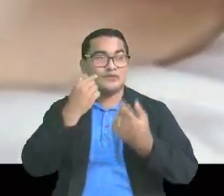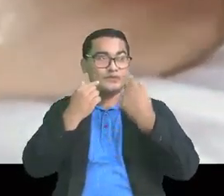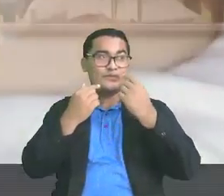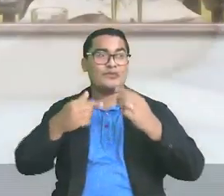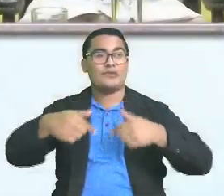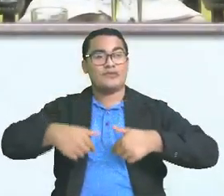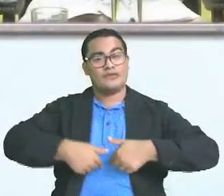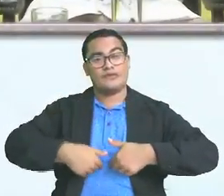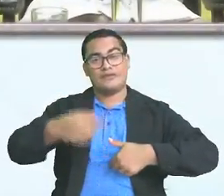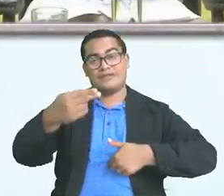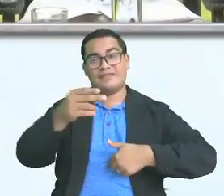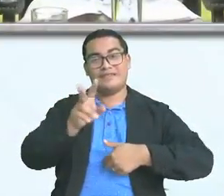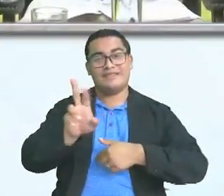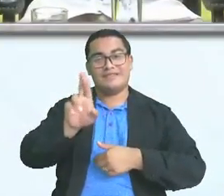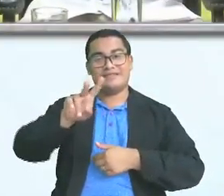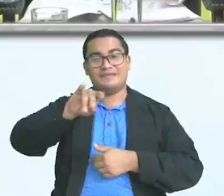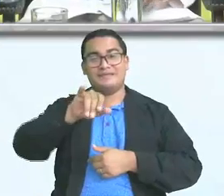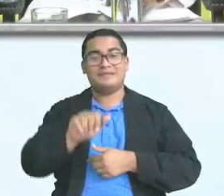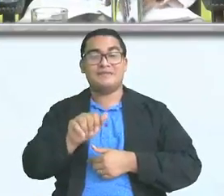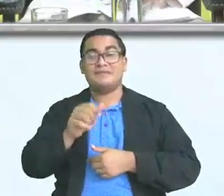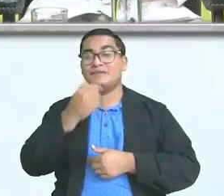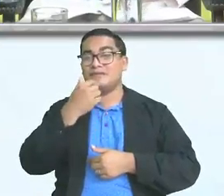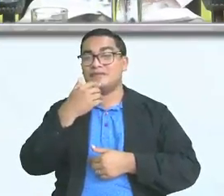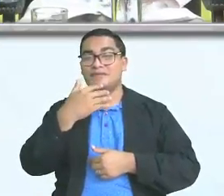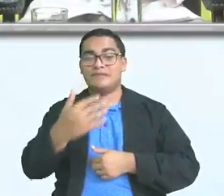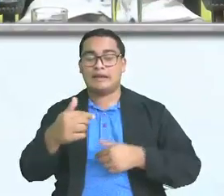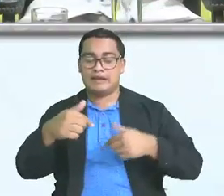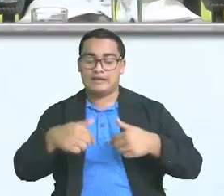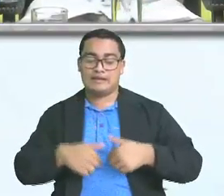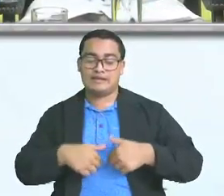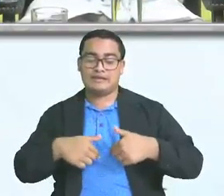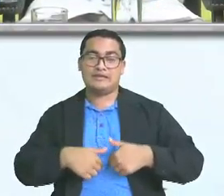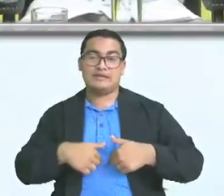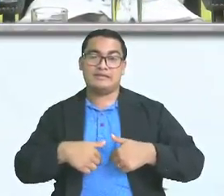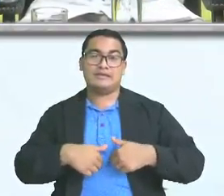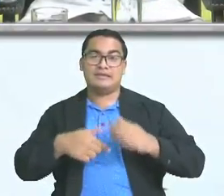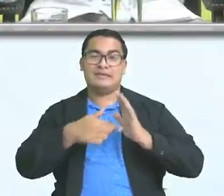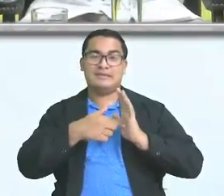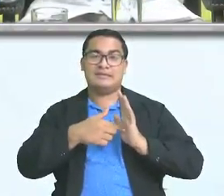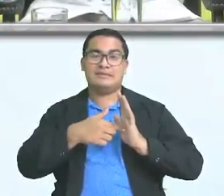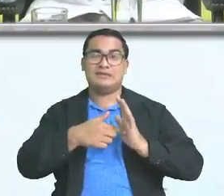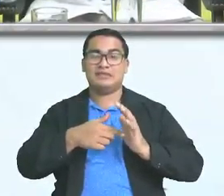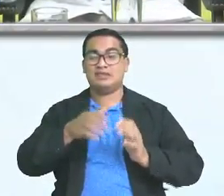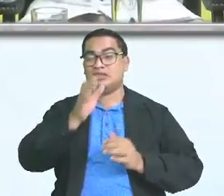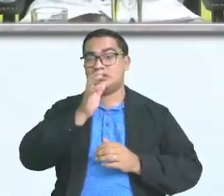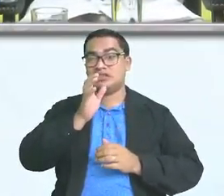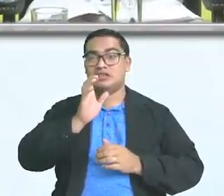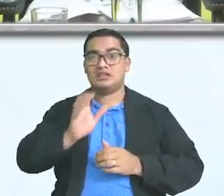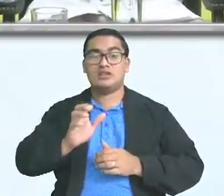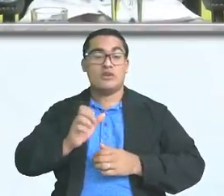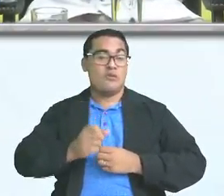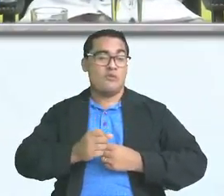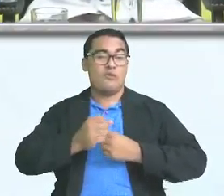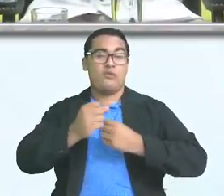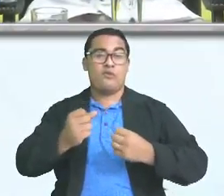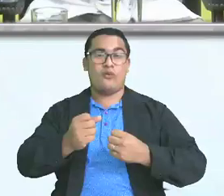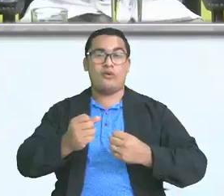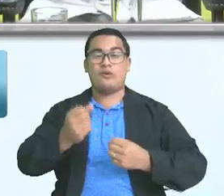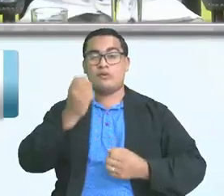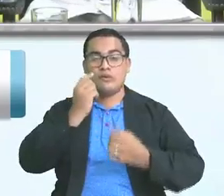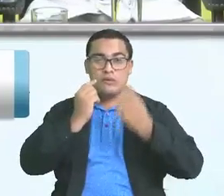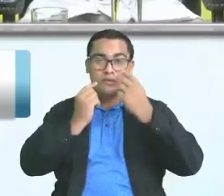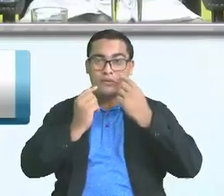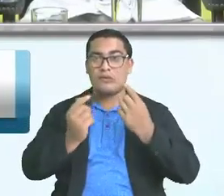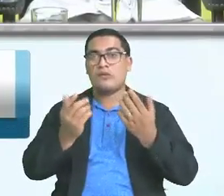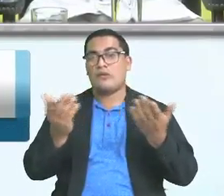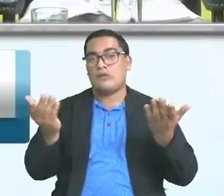La hernia ya existe, porque el orificio ahí está. Sin embargo, si el niño no hace fuerza, por ejemplo, si no llora,